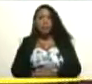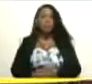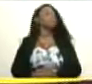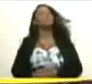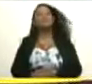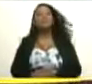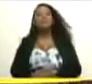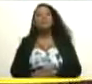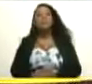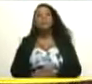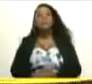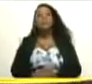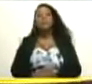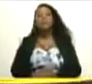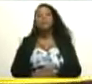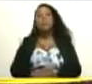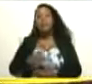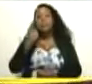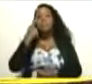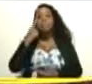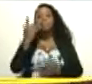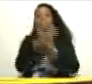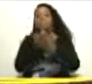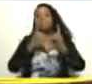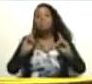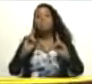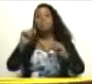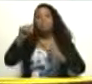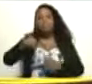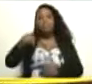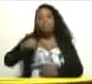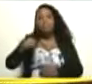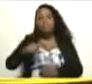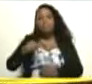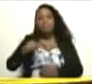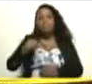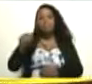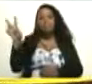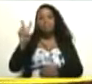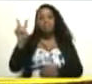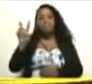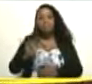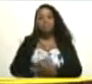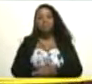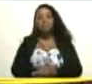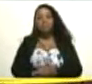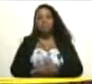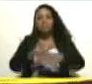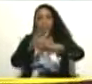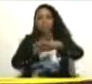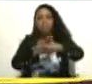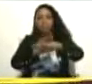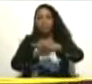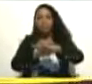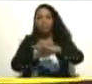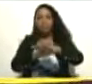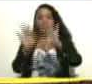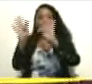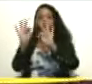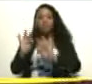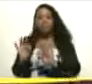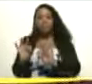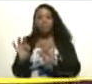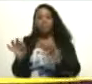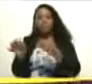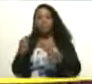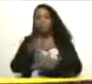garante de la democracia en la República Bolivariana de Venezuela, le informa del mismo modo la